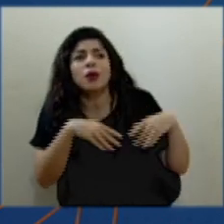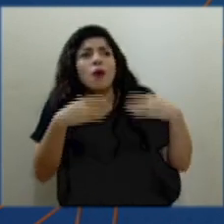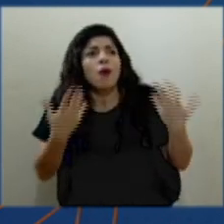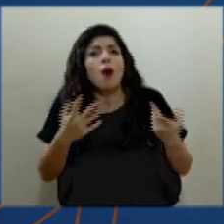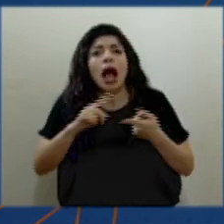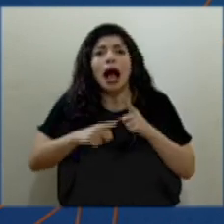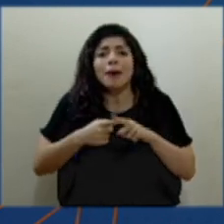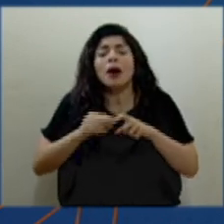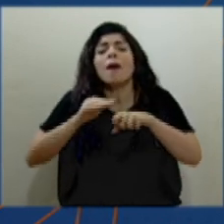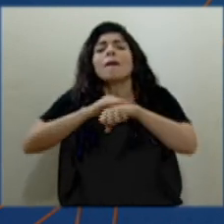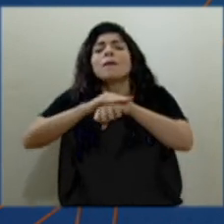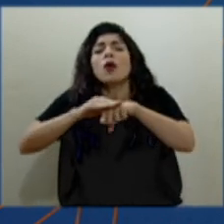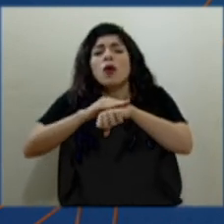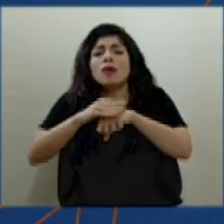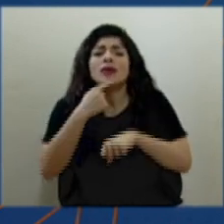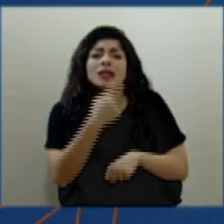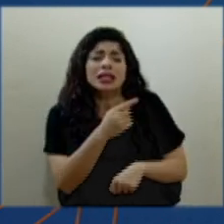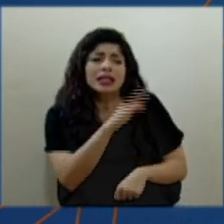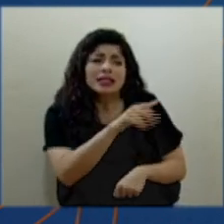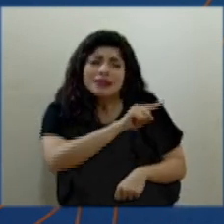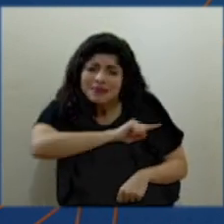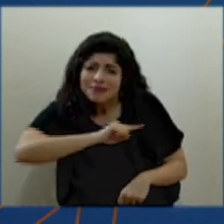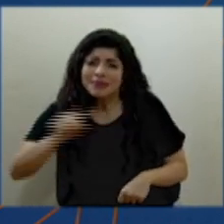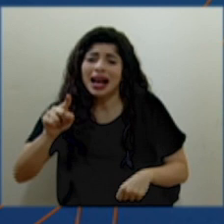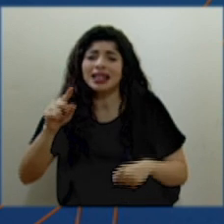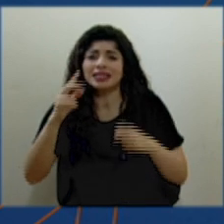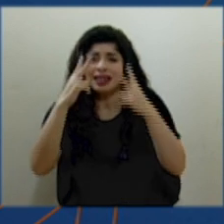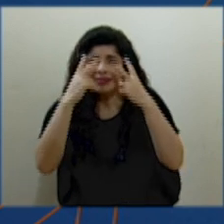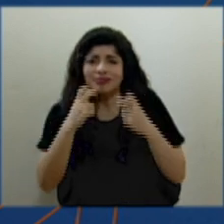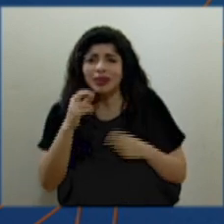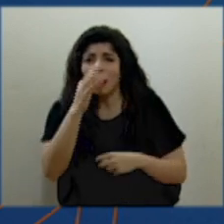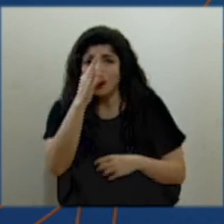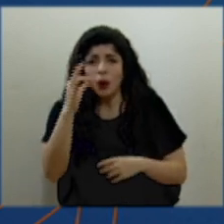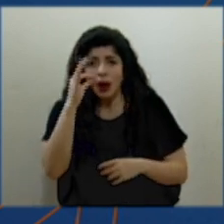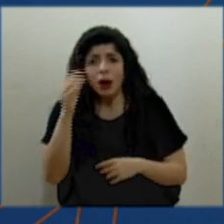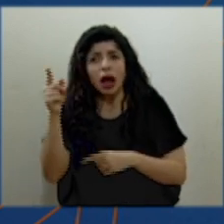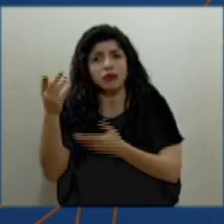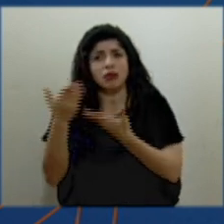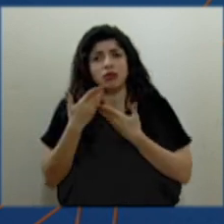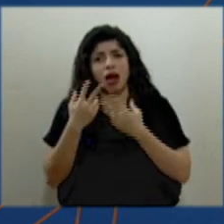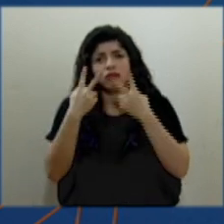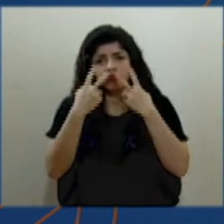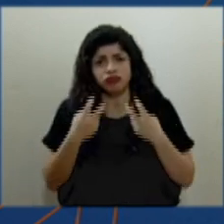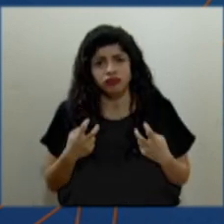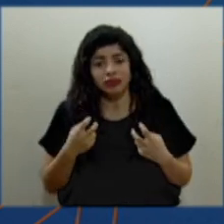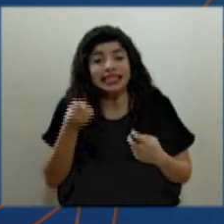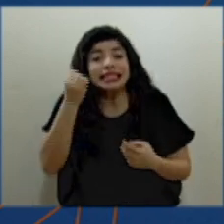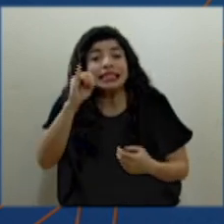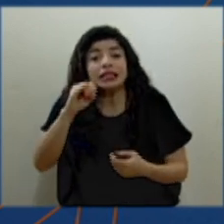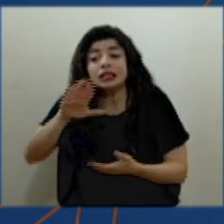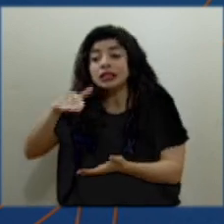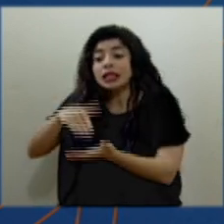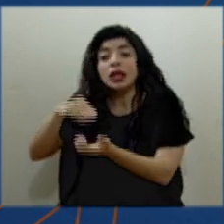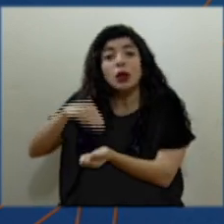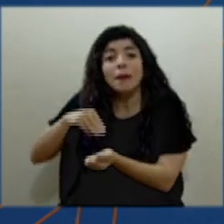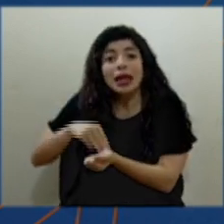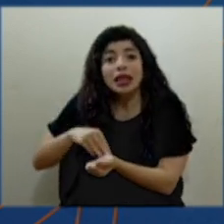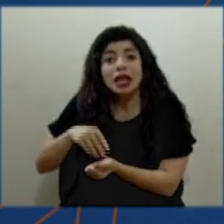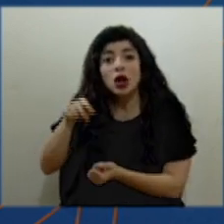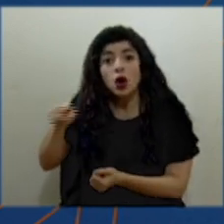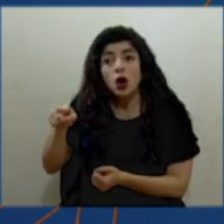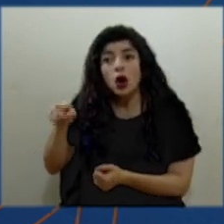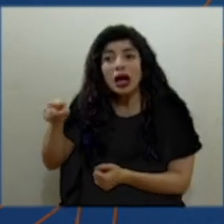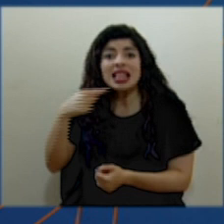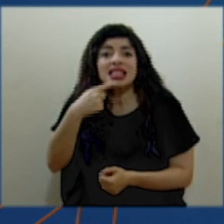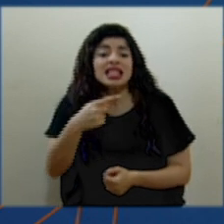amigo, por favor pidámosle que vaya a realizarse la prueba y nosotros la vamos a realizar. Si en algún centro médico no